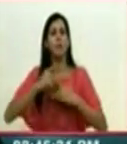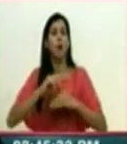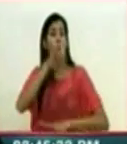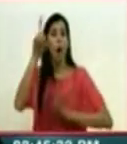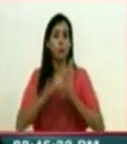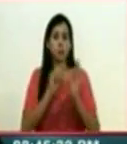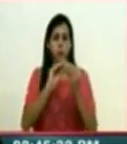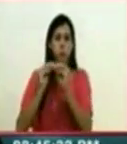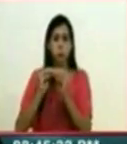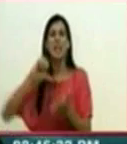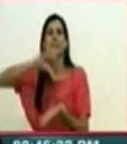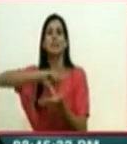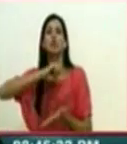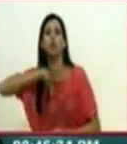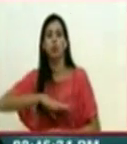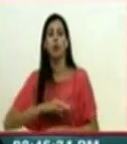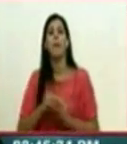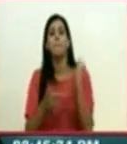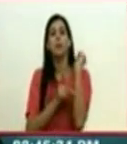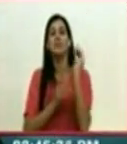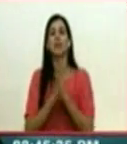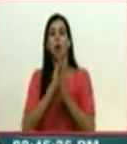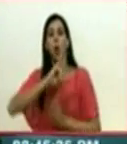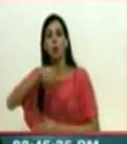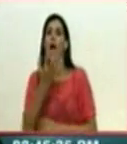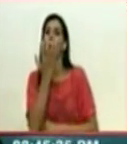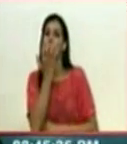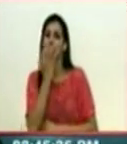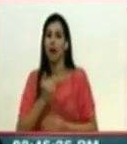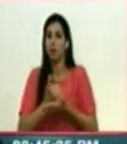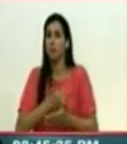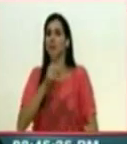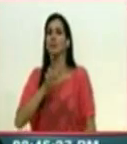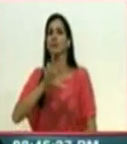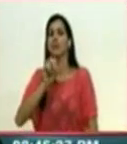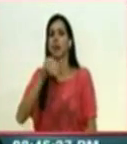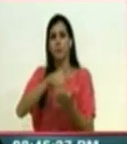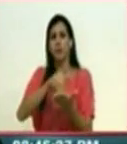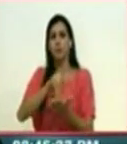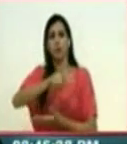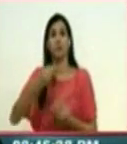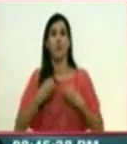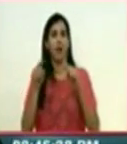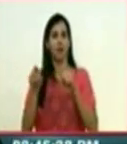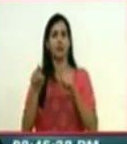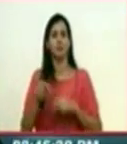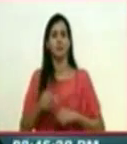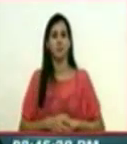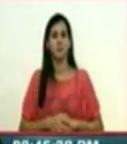en el casco histórico de la parroquia San José Cotiza, que beneficiará a más de 30.000 habitantes de esta zona de la ciudad